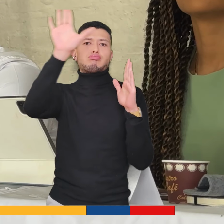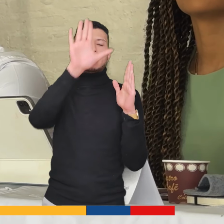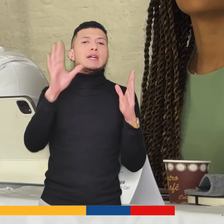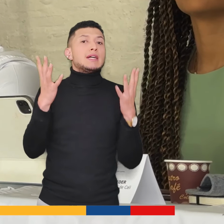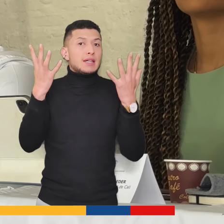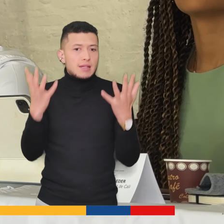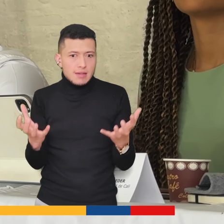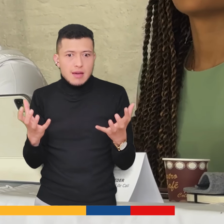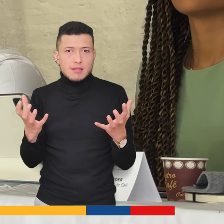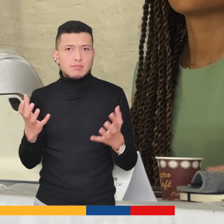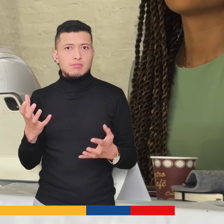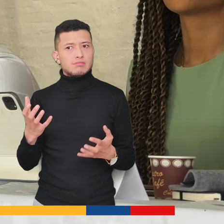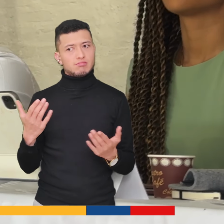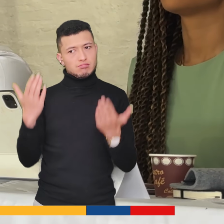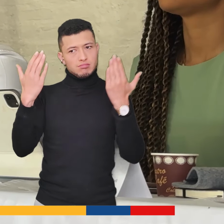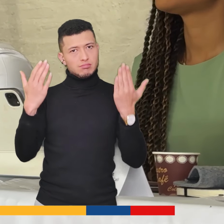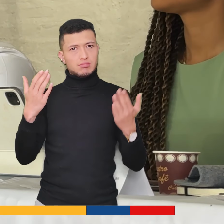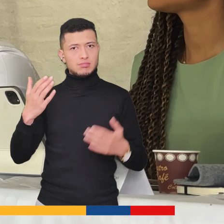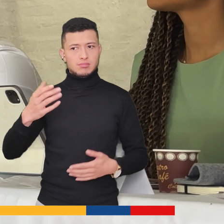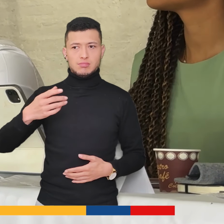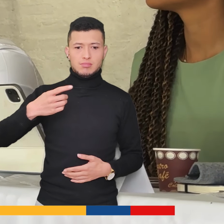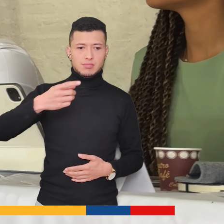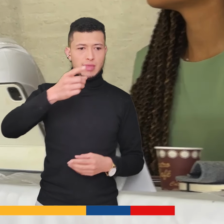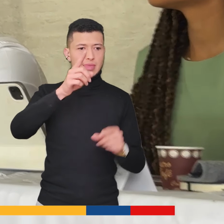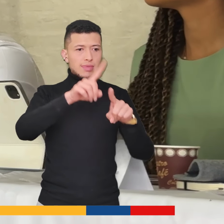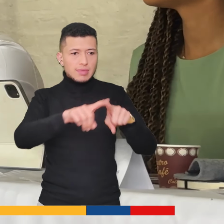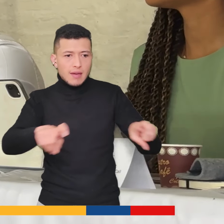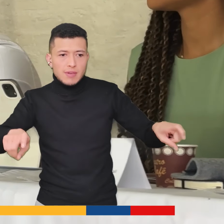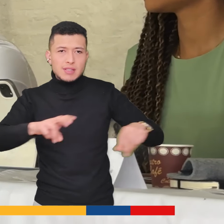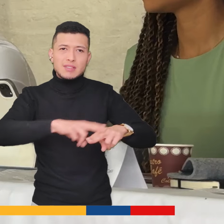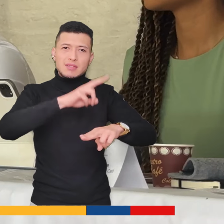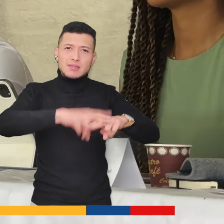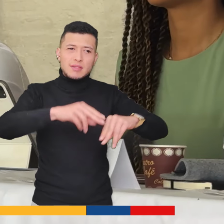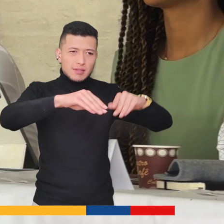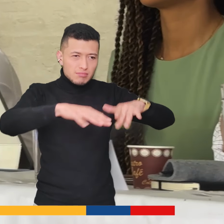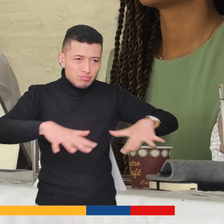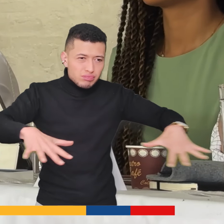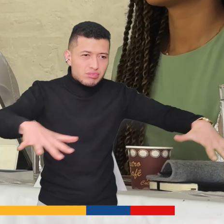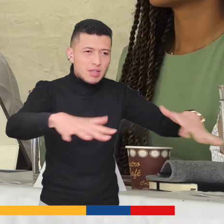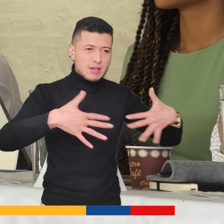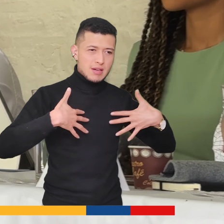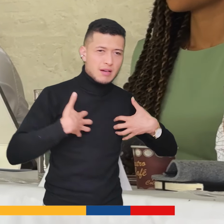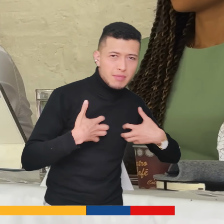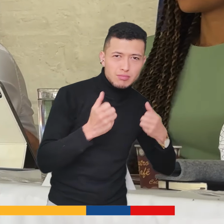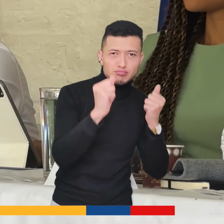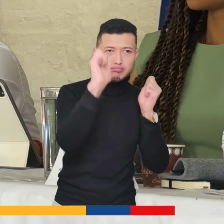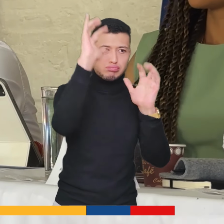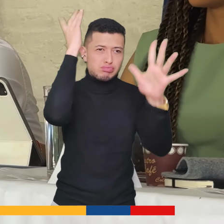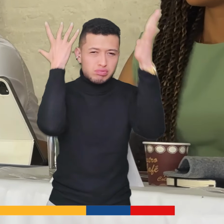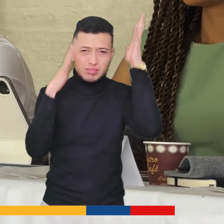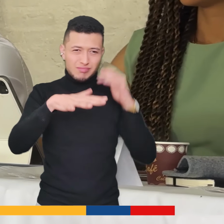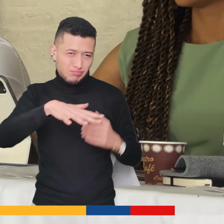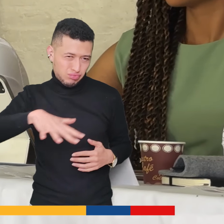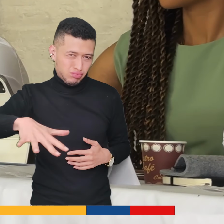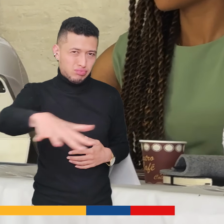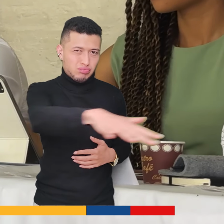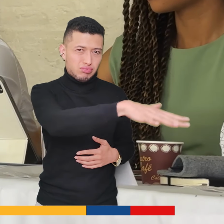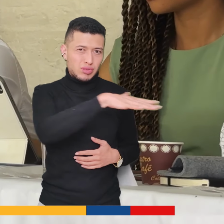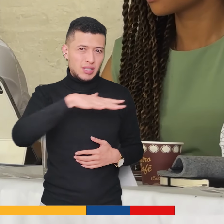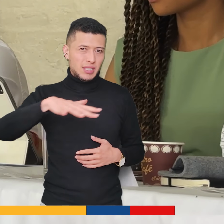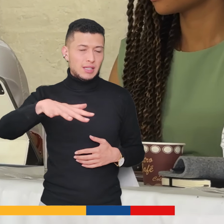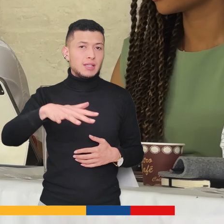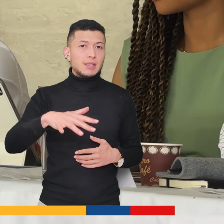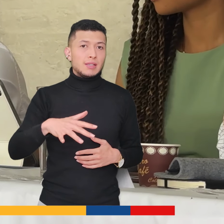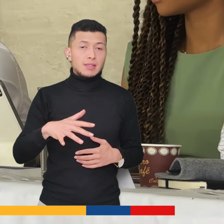nos permita que esta biodiversidad que tenemos en la región,